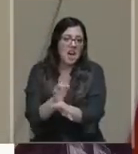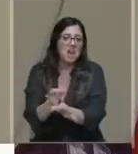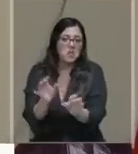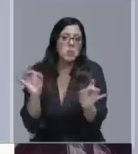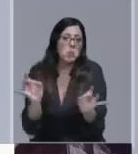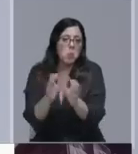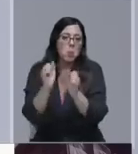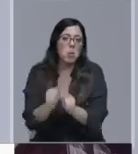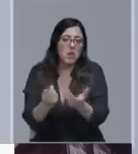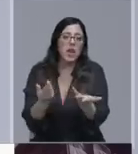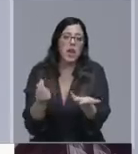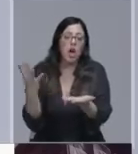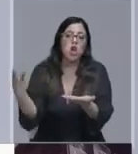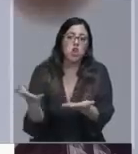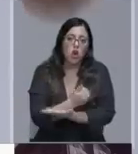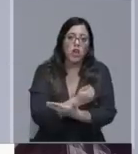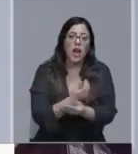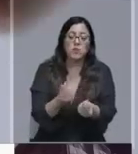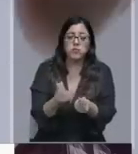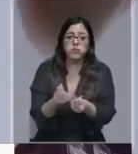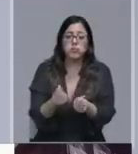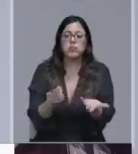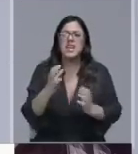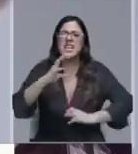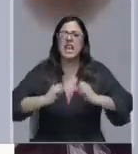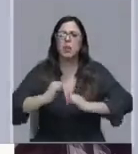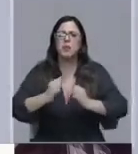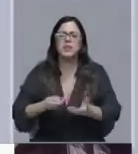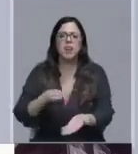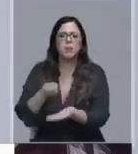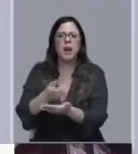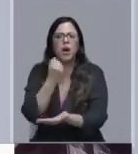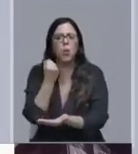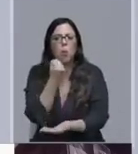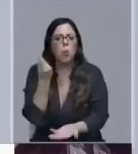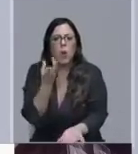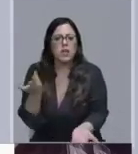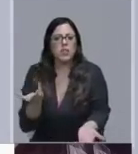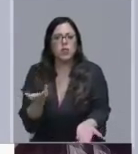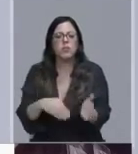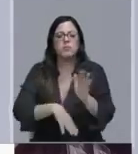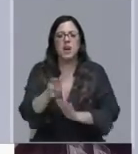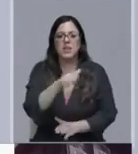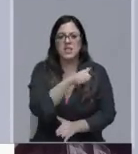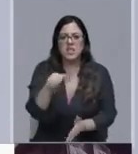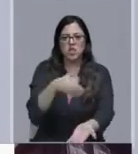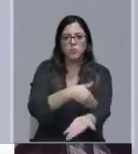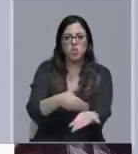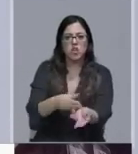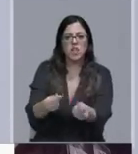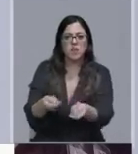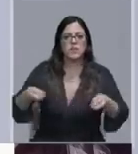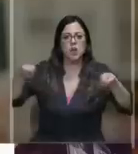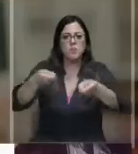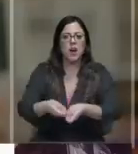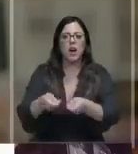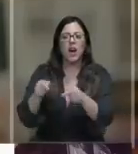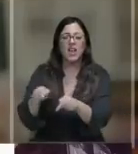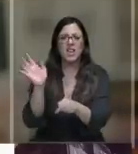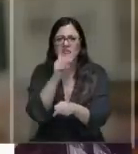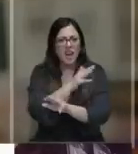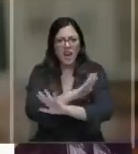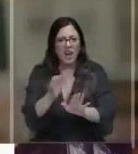del contrato. ¿Cuánto recibió la empresa por esta operación? Más de 600 millones de pesos. ¿No vieron nada irregular en